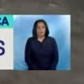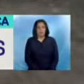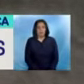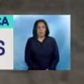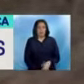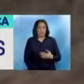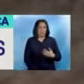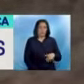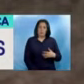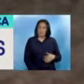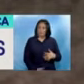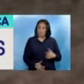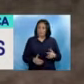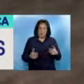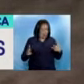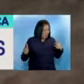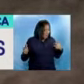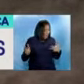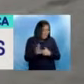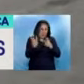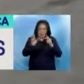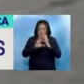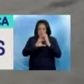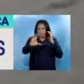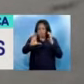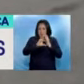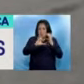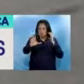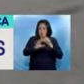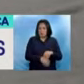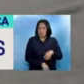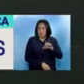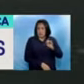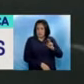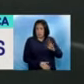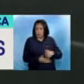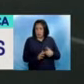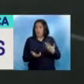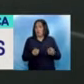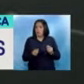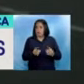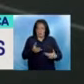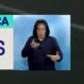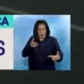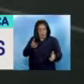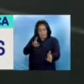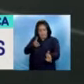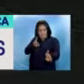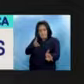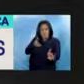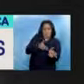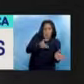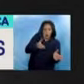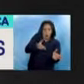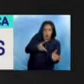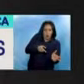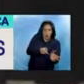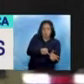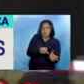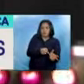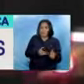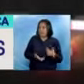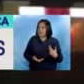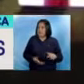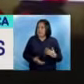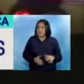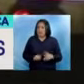La violencia del impacto era evidente. Este bus de la empresa Cetur se estrelló frontalmente contra la parte trasera de este pesado tráiler, originando